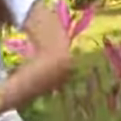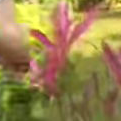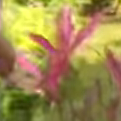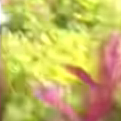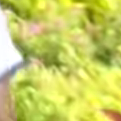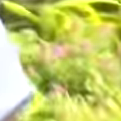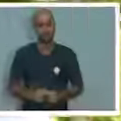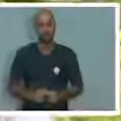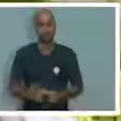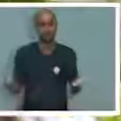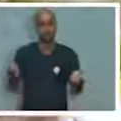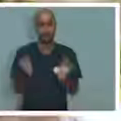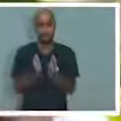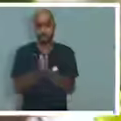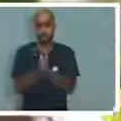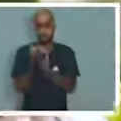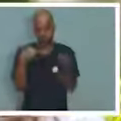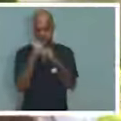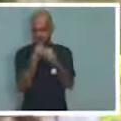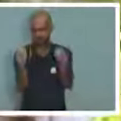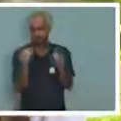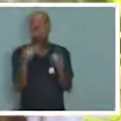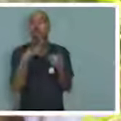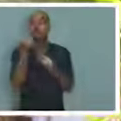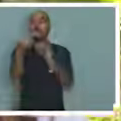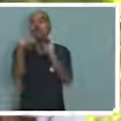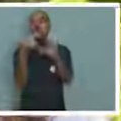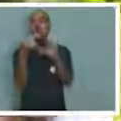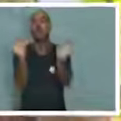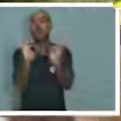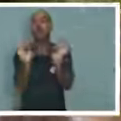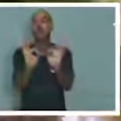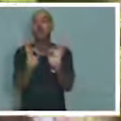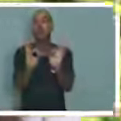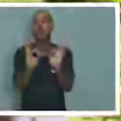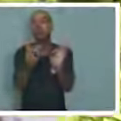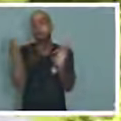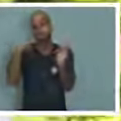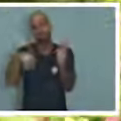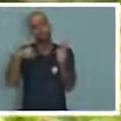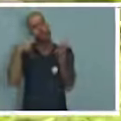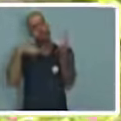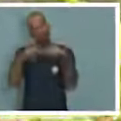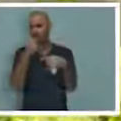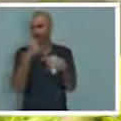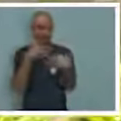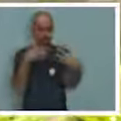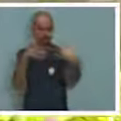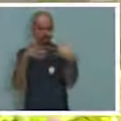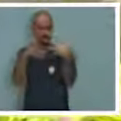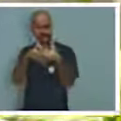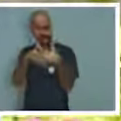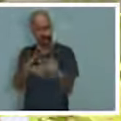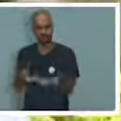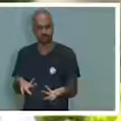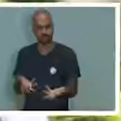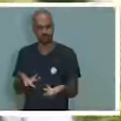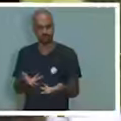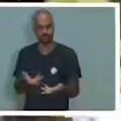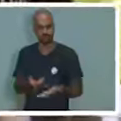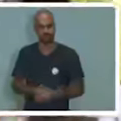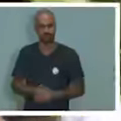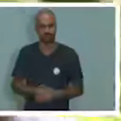Llegó el momento de informarte que si tú todavía no nos sigues en las plataformas digitales, no te has suscrito a nuestra página, no nos has ido a dar tan siquiera un